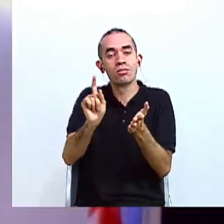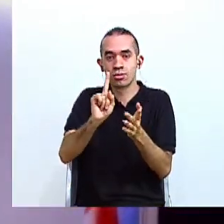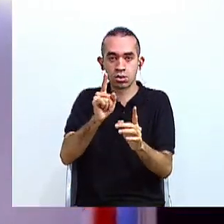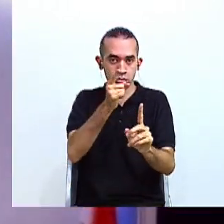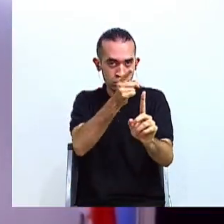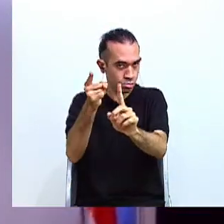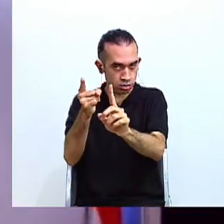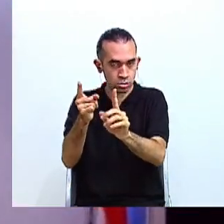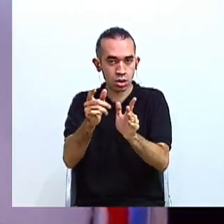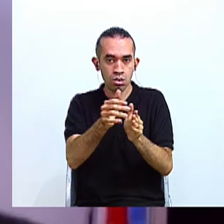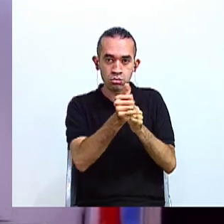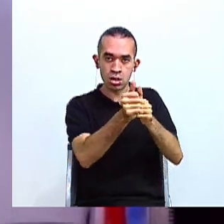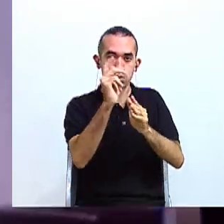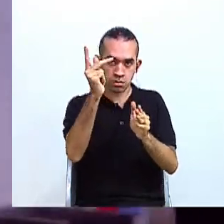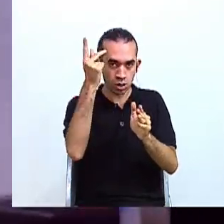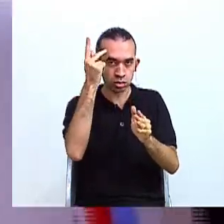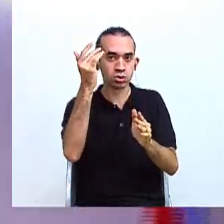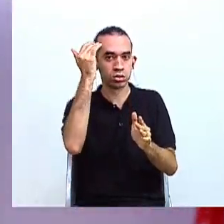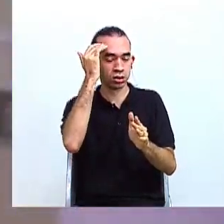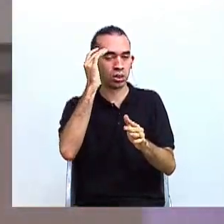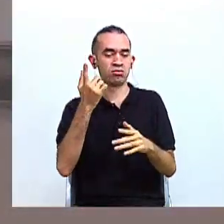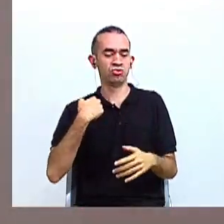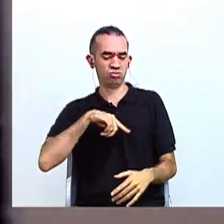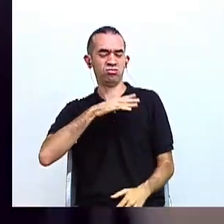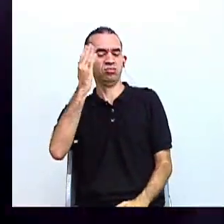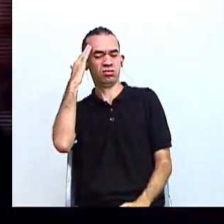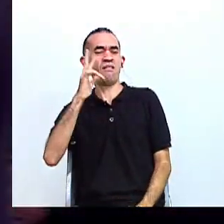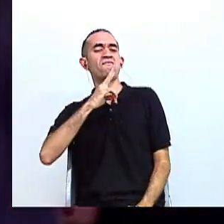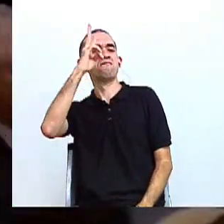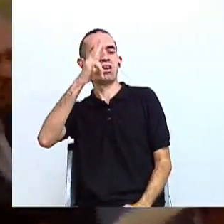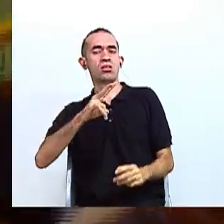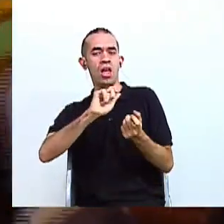la verdad acerca del cambio climático.